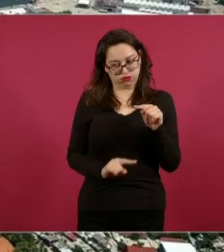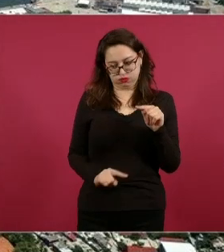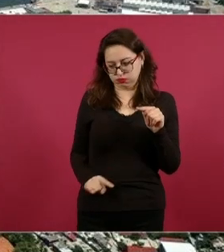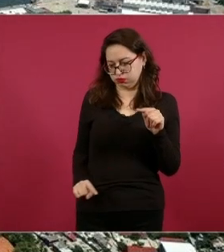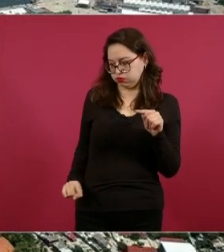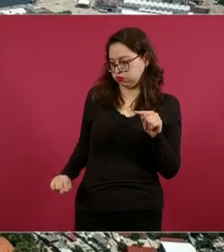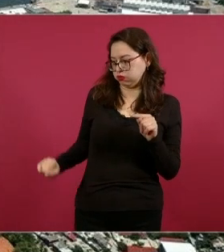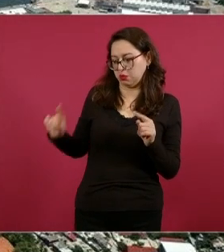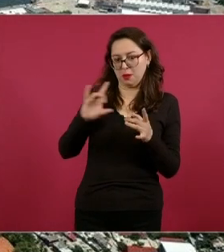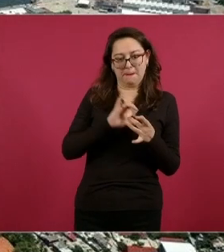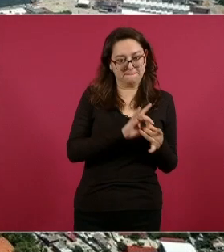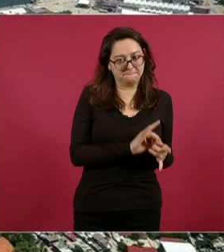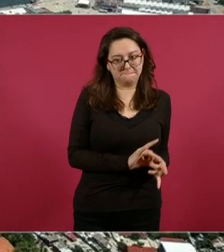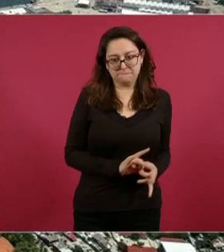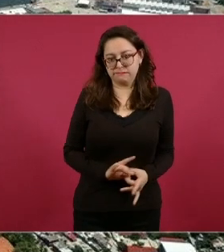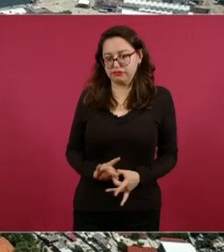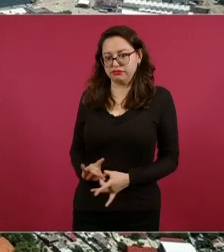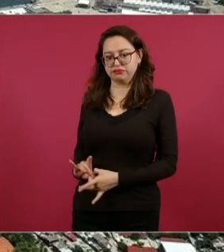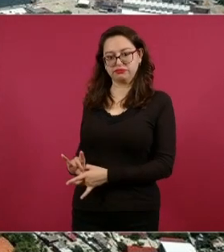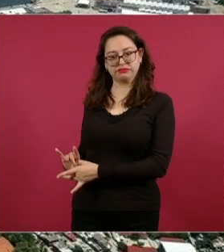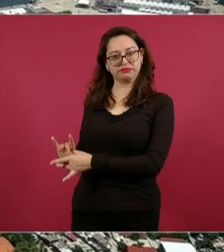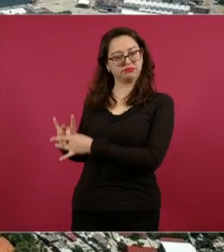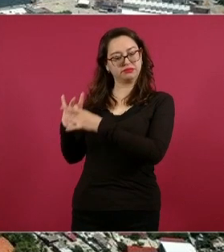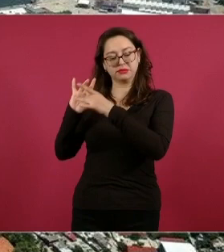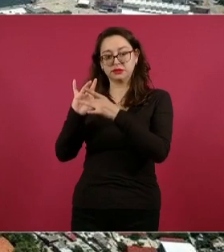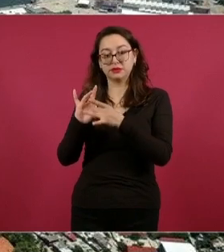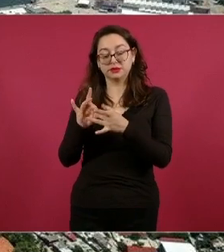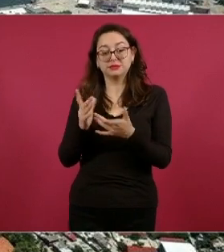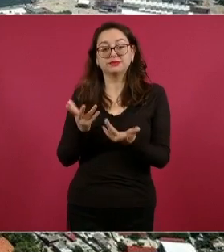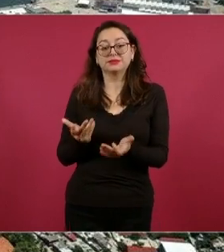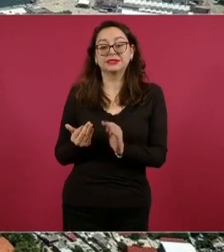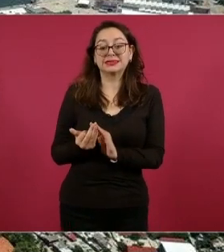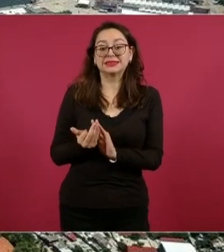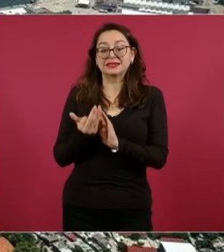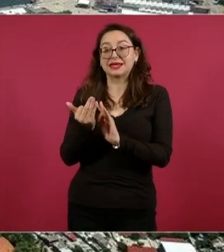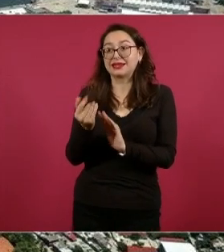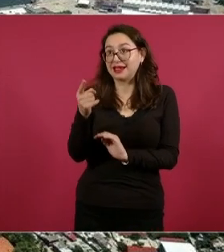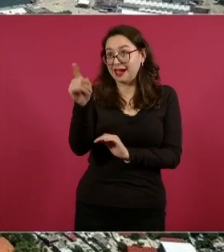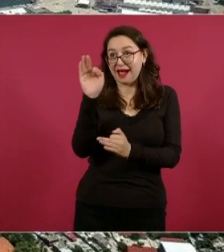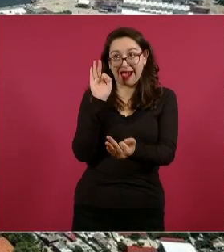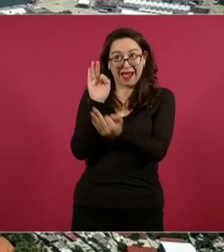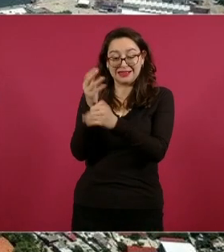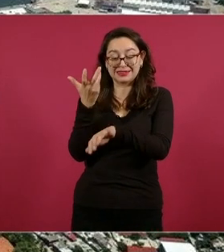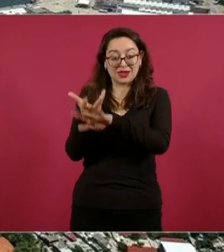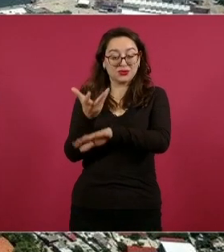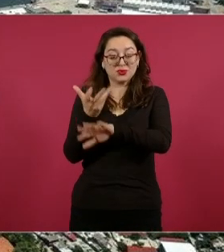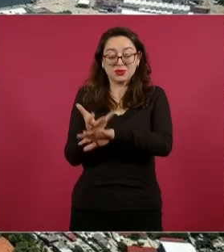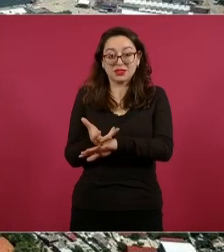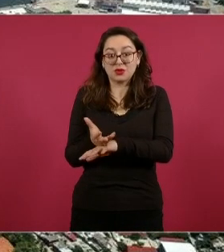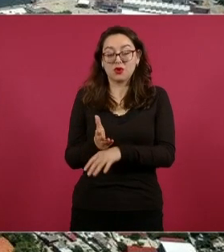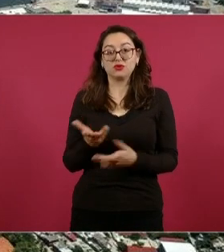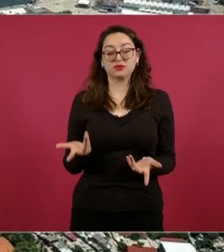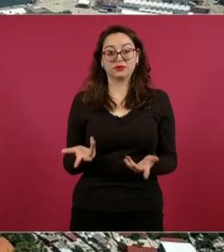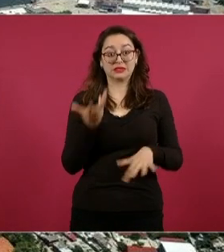porque enfrente está la costa este de Estados Unidos.